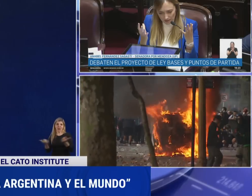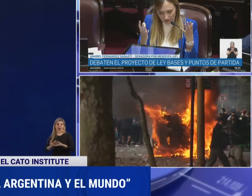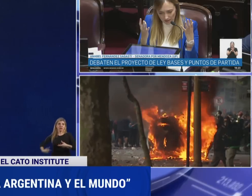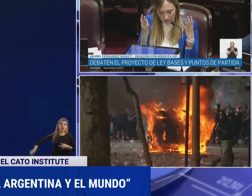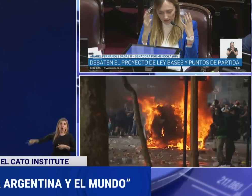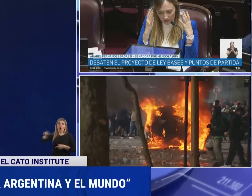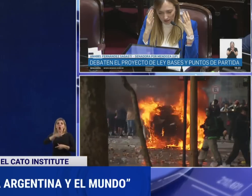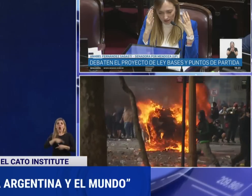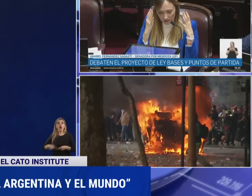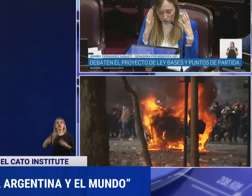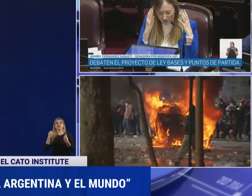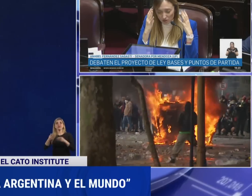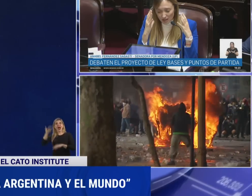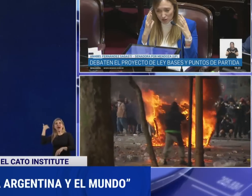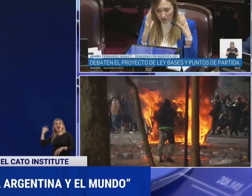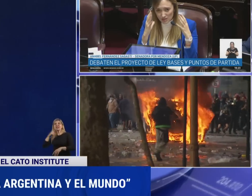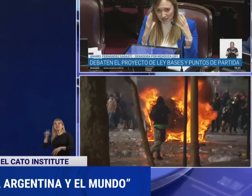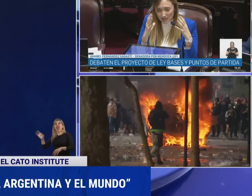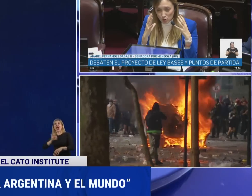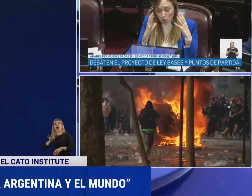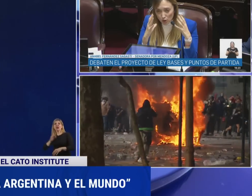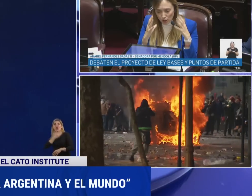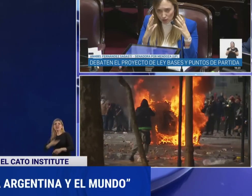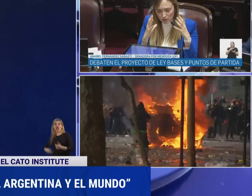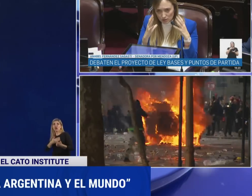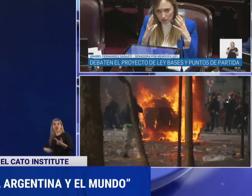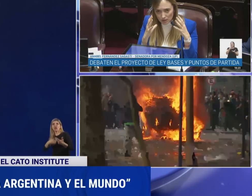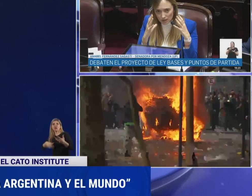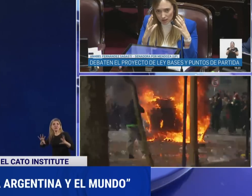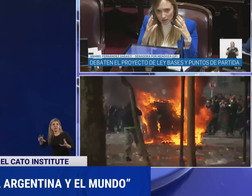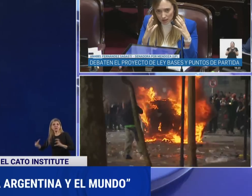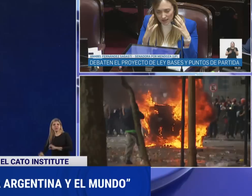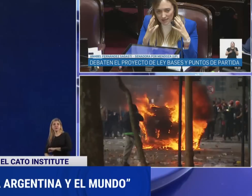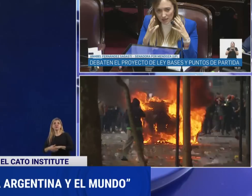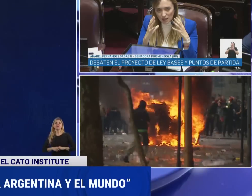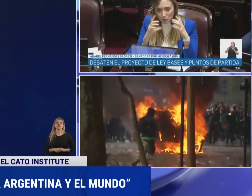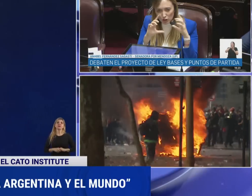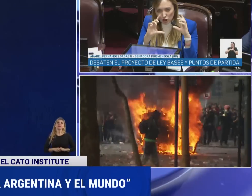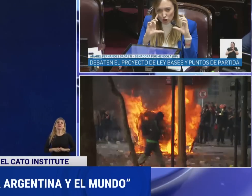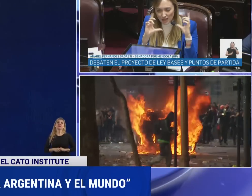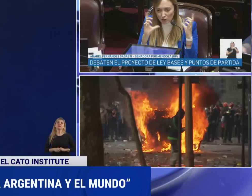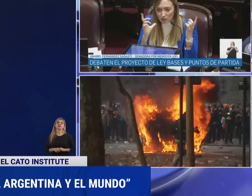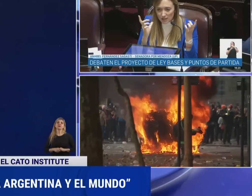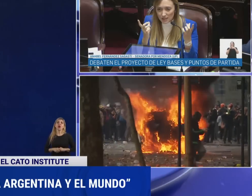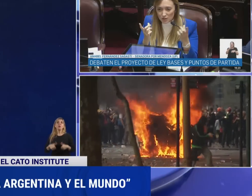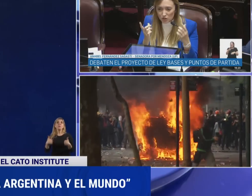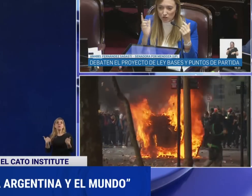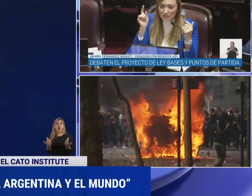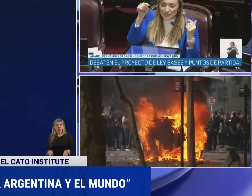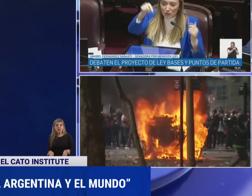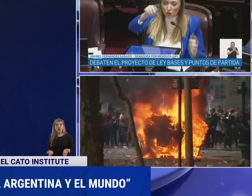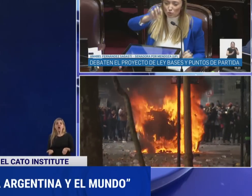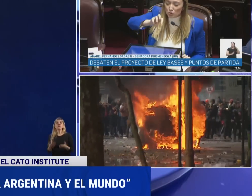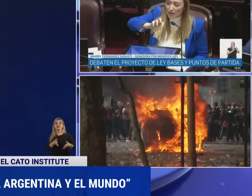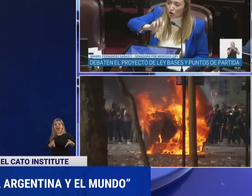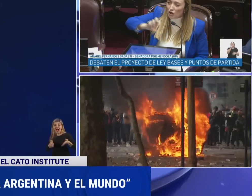que habrá logrado dejar atrás 100 años de estatismo y decadencia. Por eso, mientras